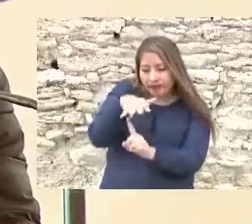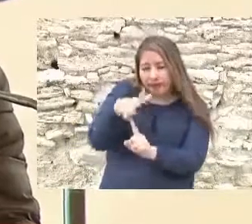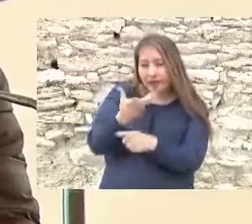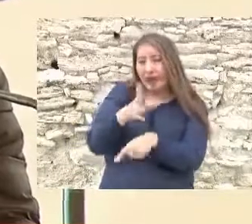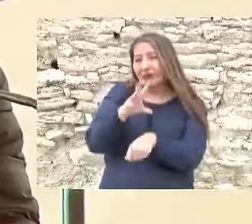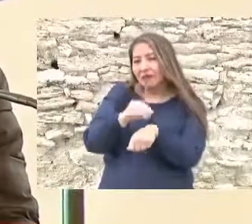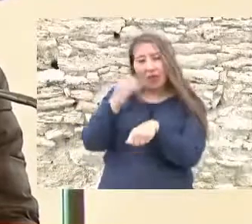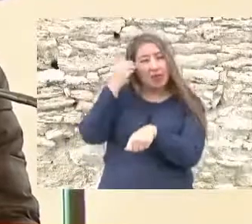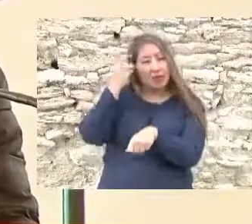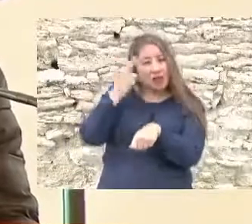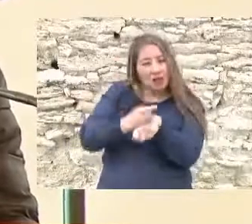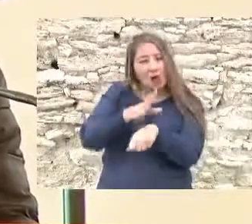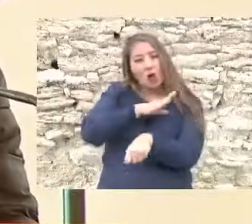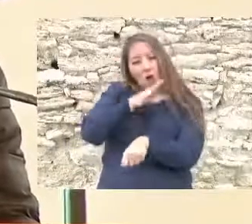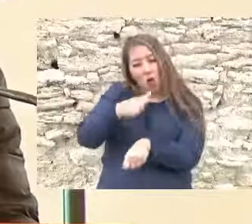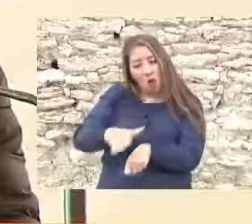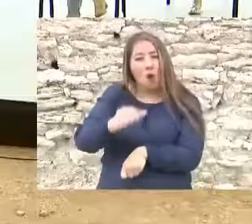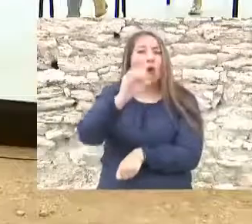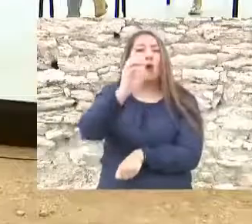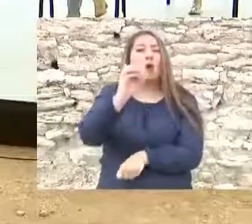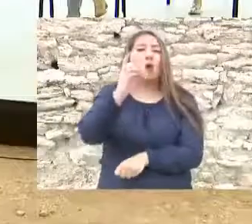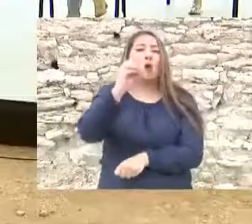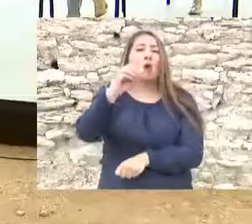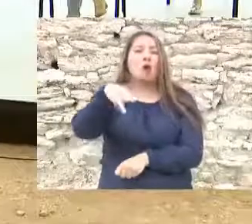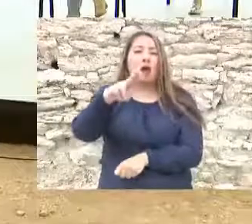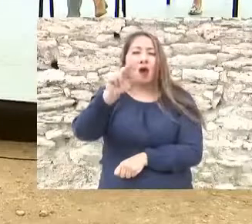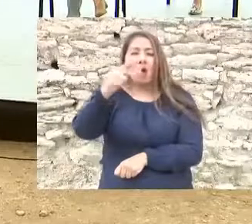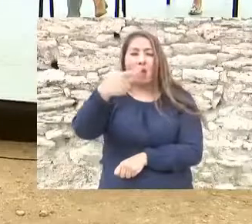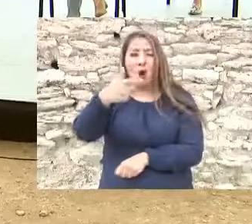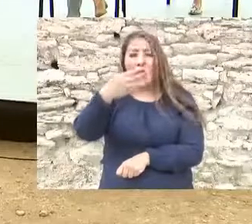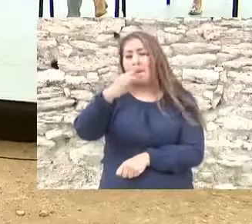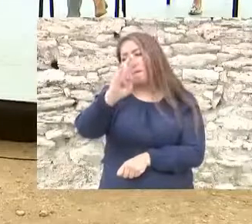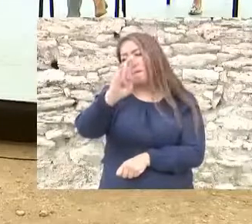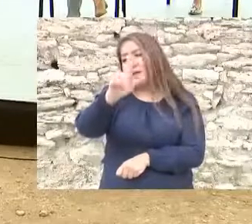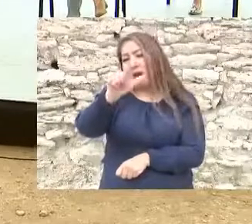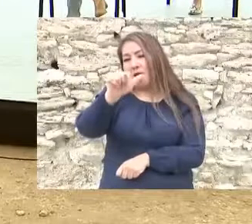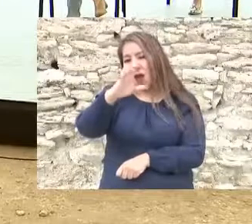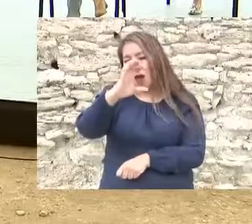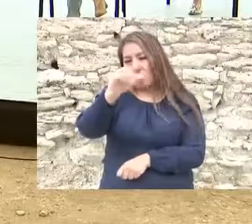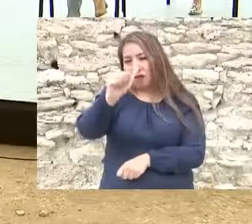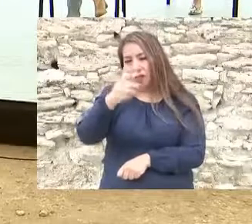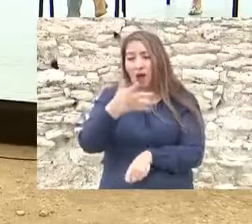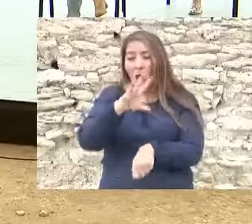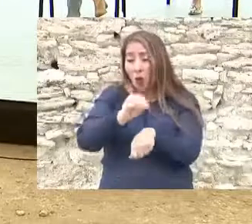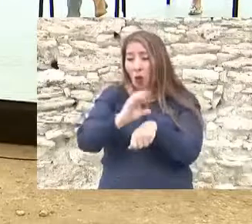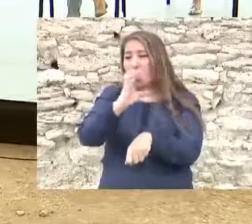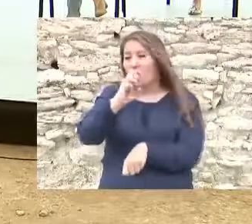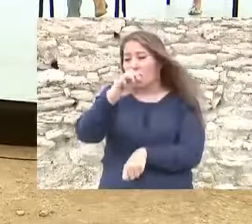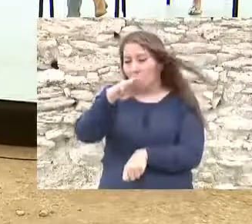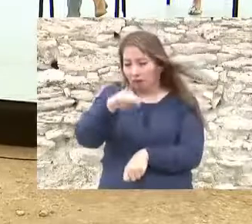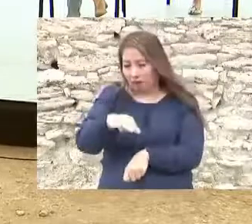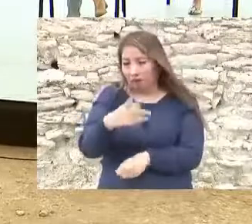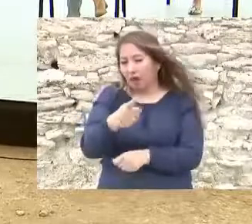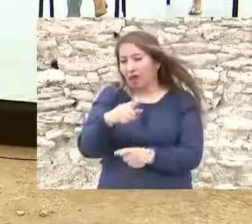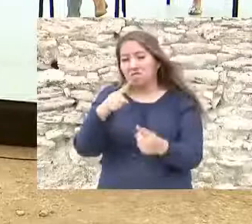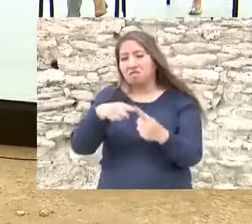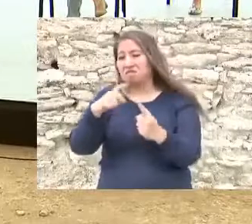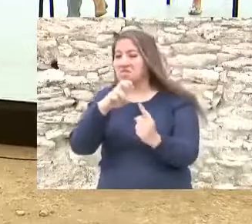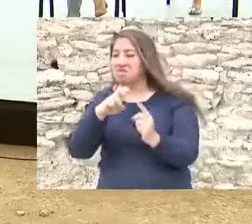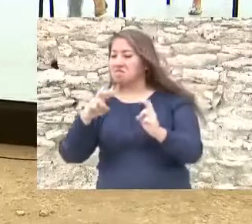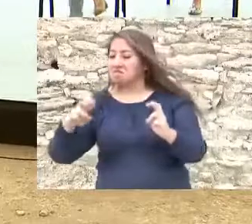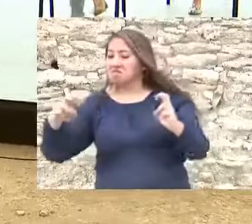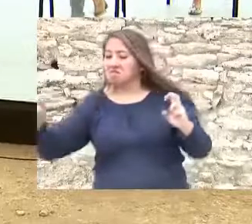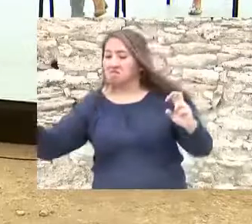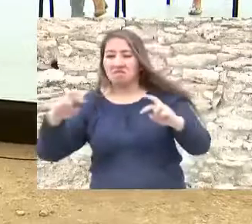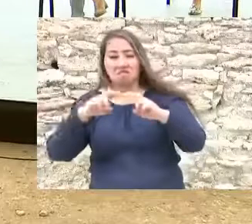a la directora de Conagua, Blanca Jiménez, al comisionado Roberto Aviña de Conam y a quienes nos acompañan